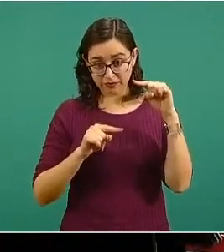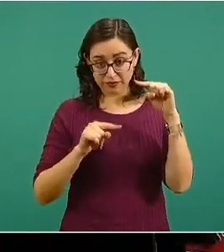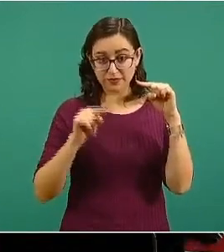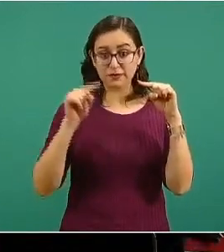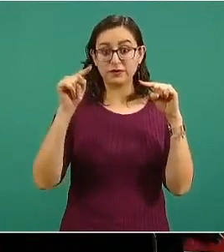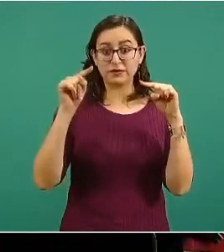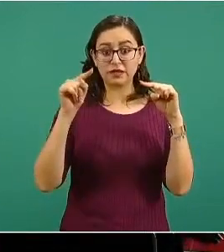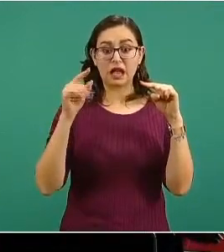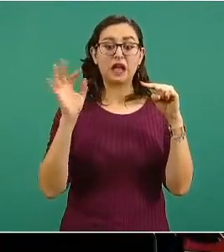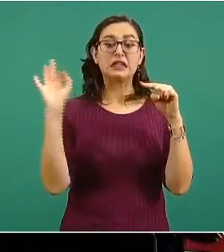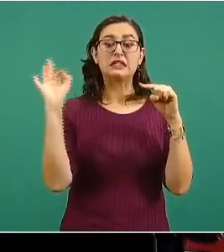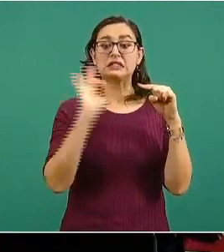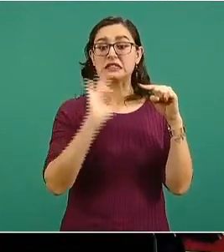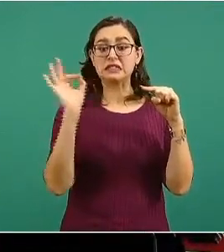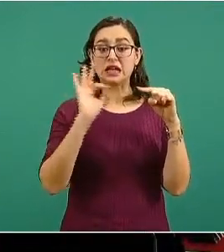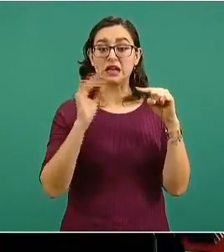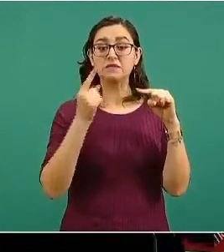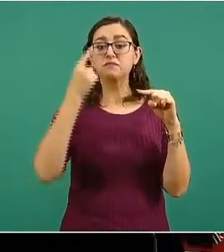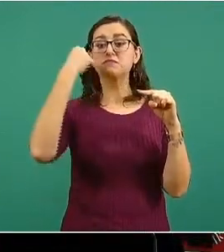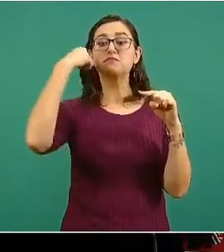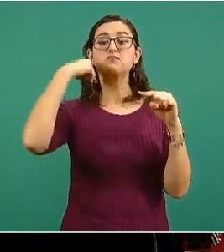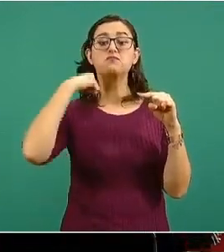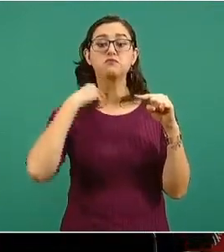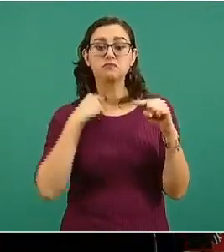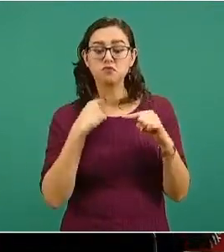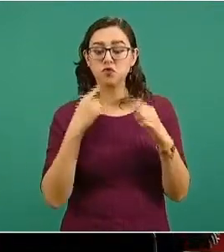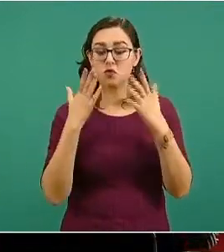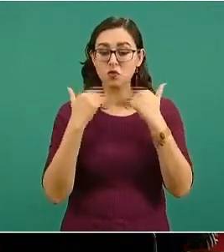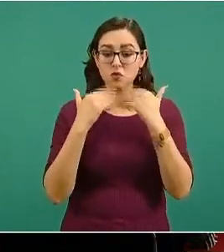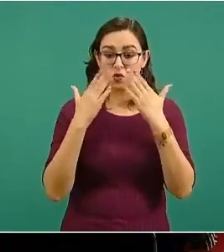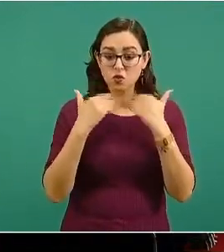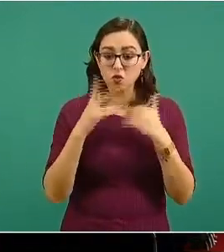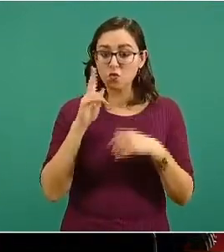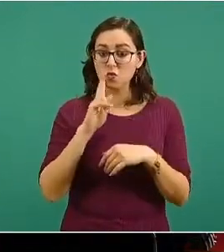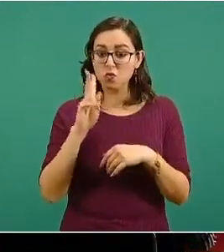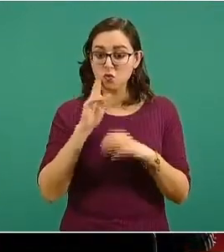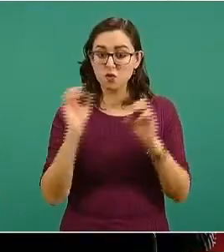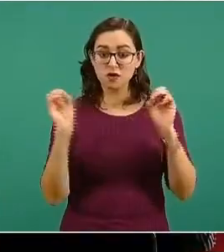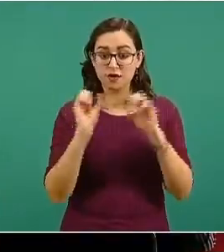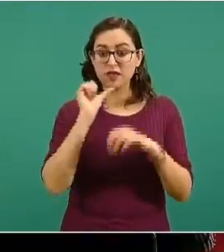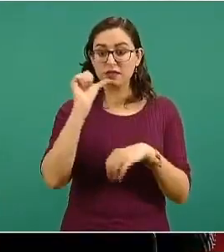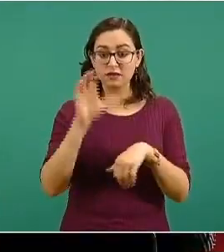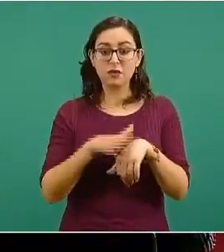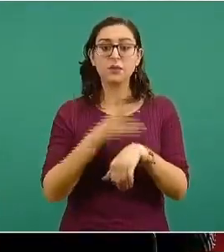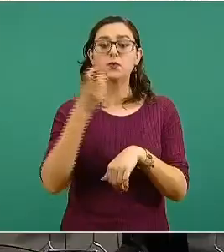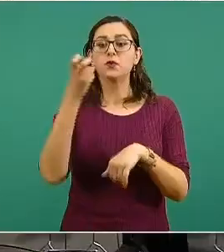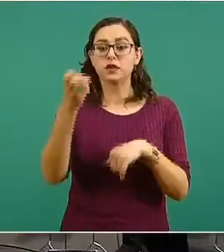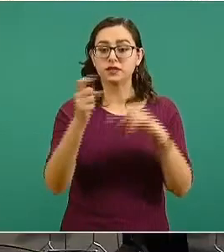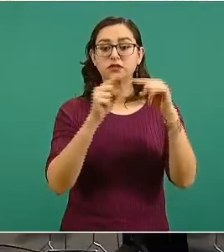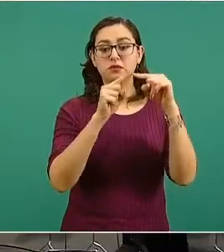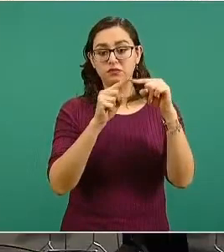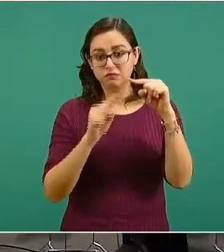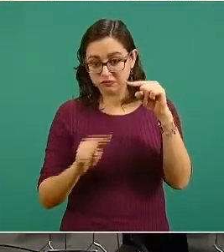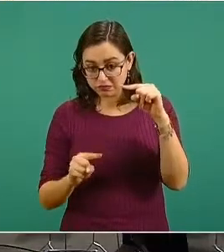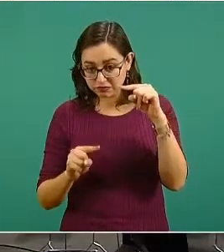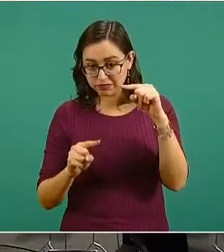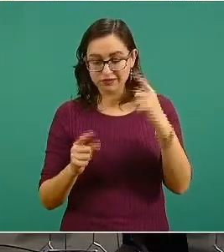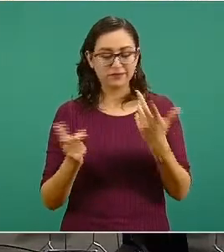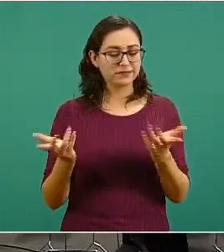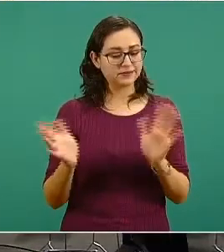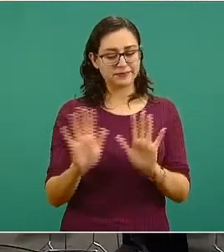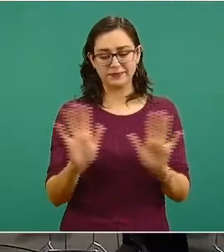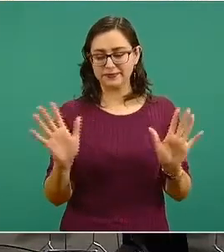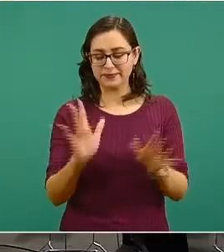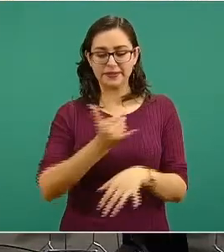aplicación de pruebas. Esa es una interpretación bastante errónea y lo que